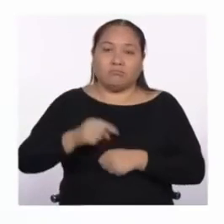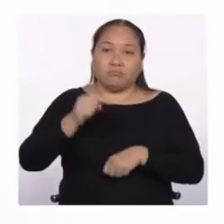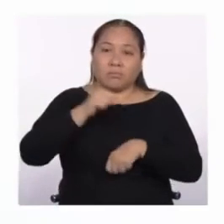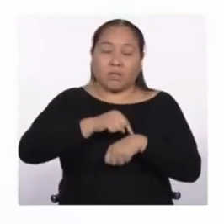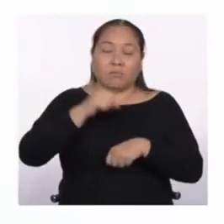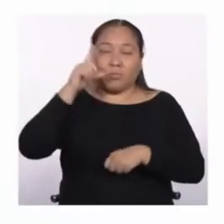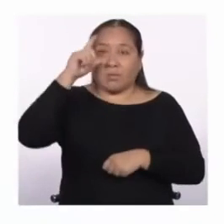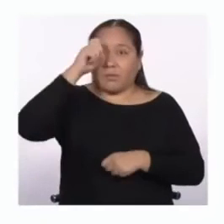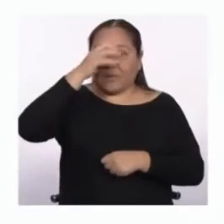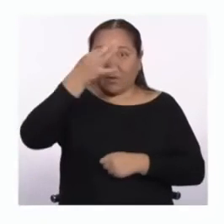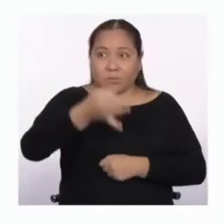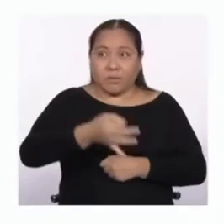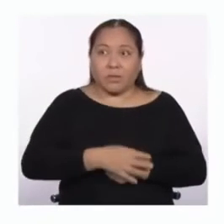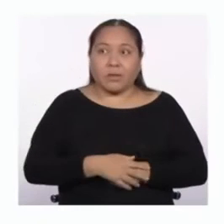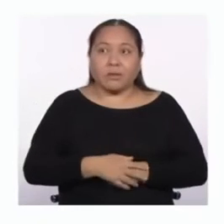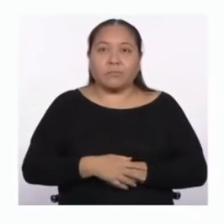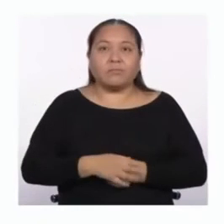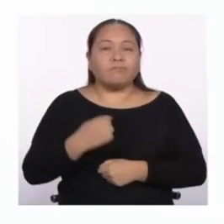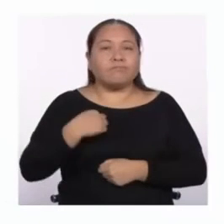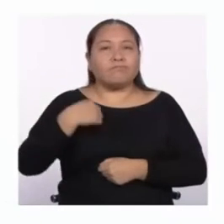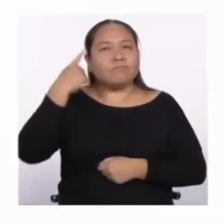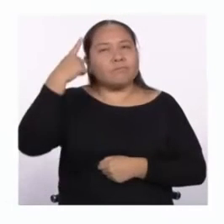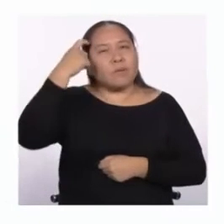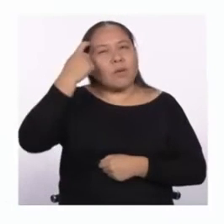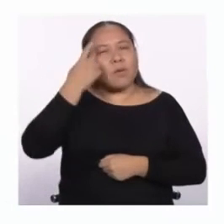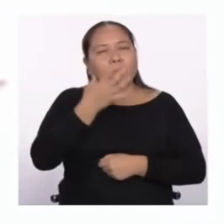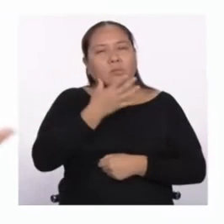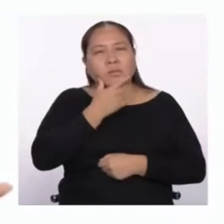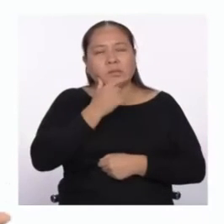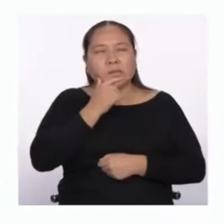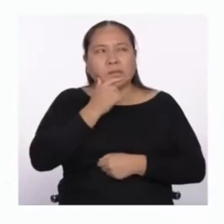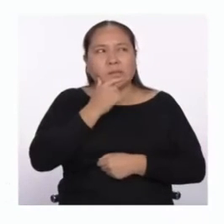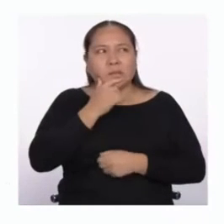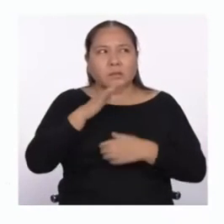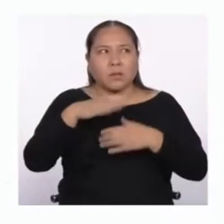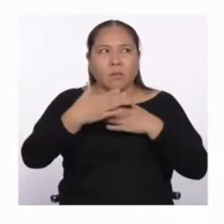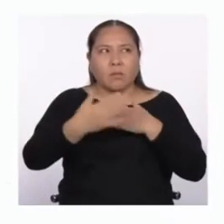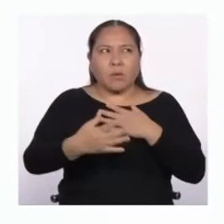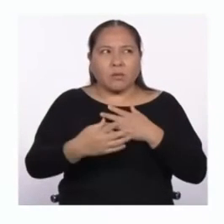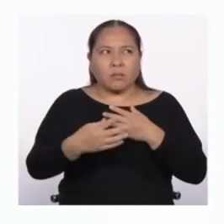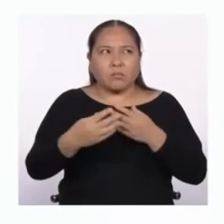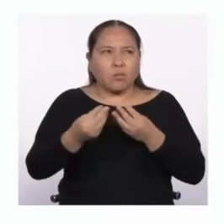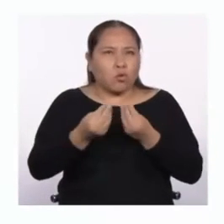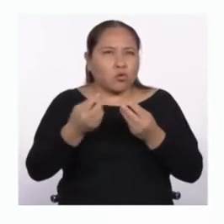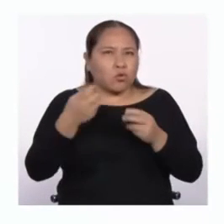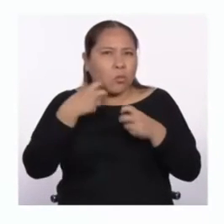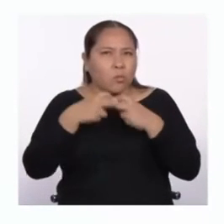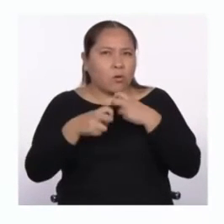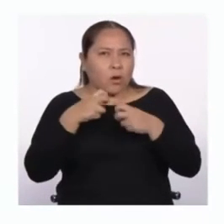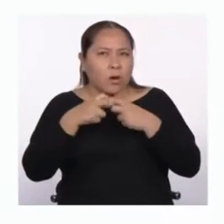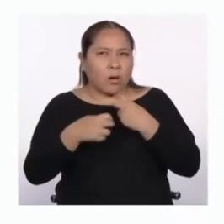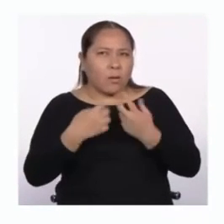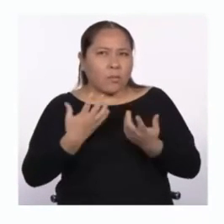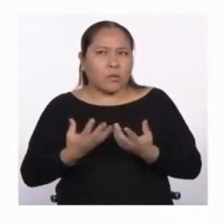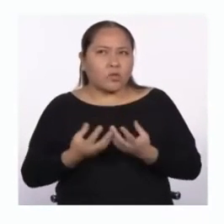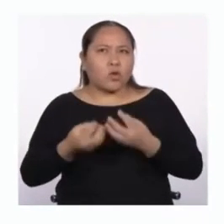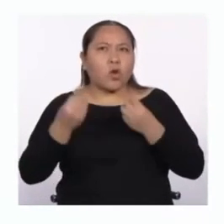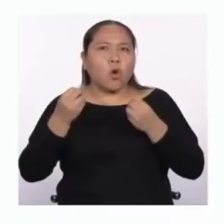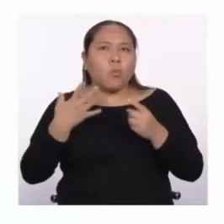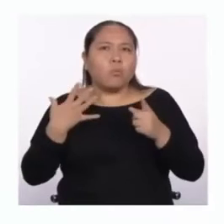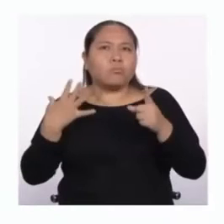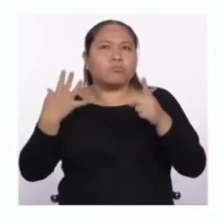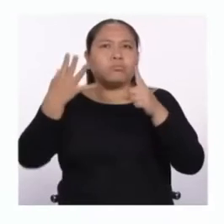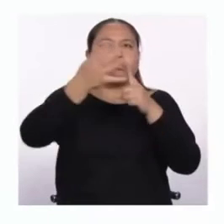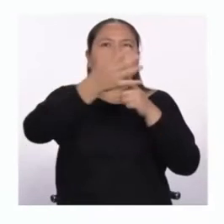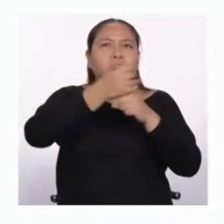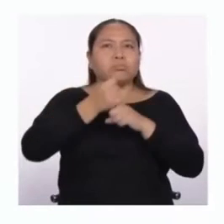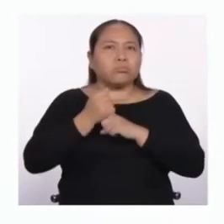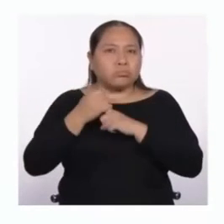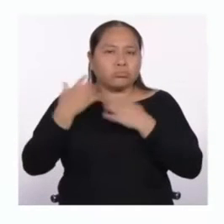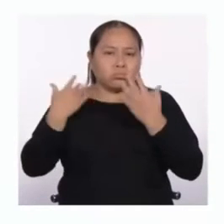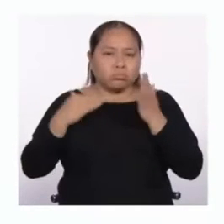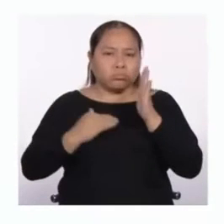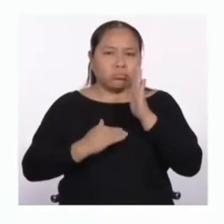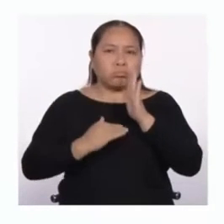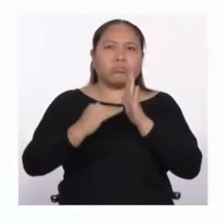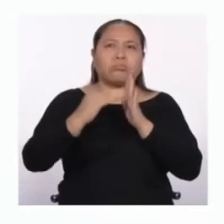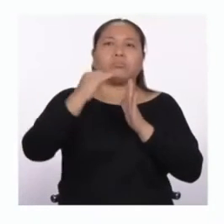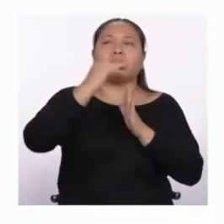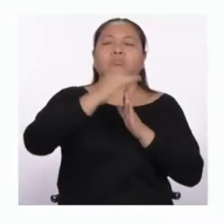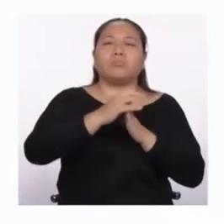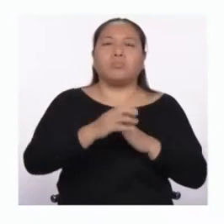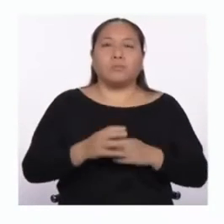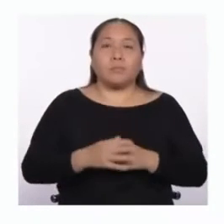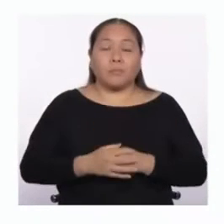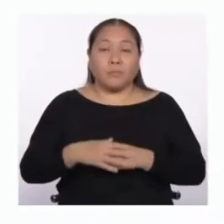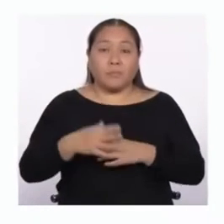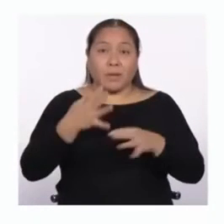difíciles, ¿no? Y yo me pregunto, luego de tantas dificultades, ¿cómo hemos logrado salir adelante?